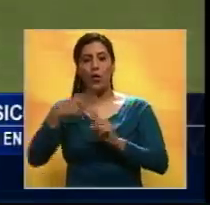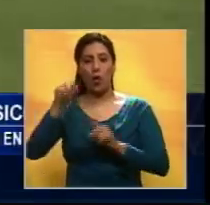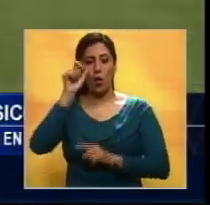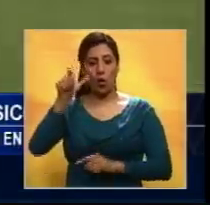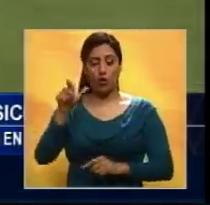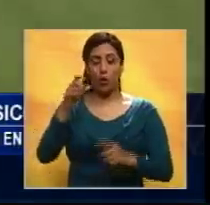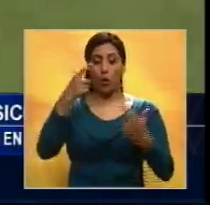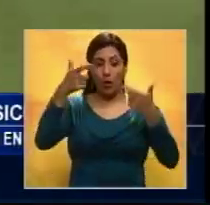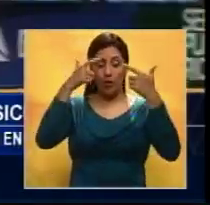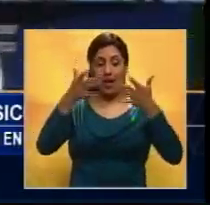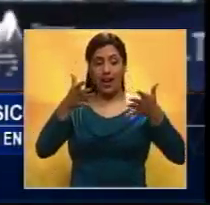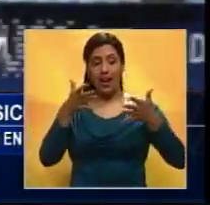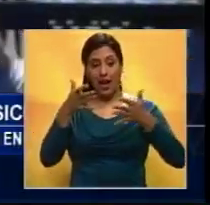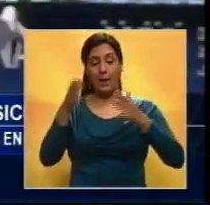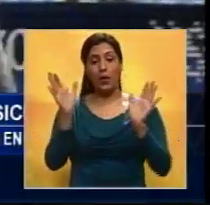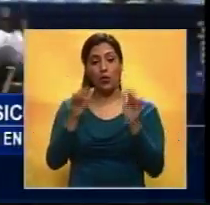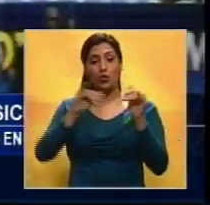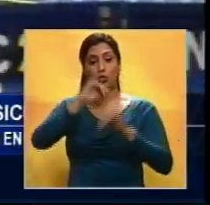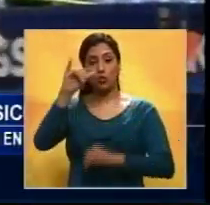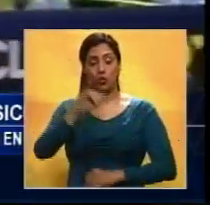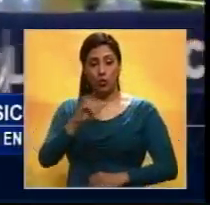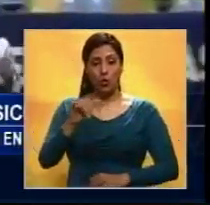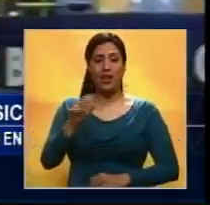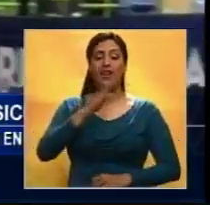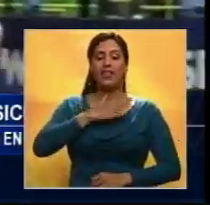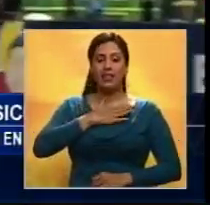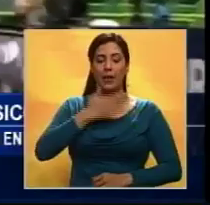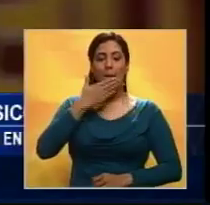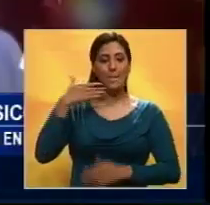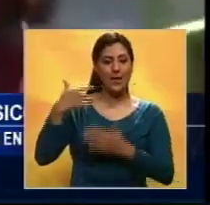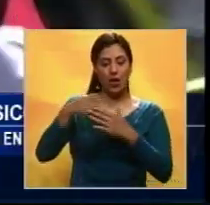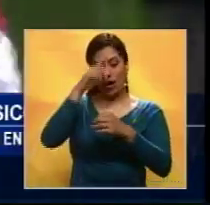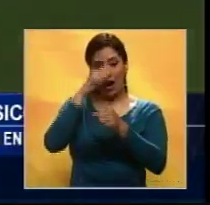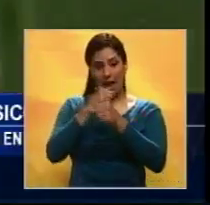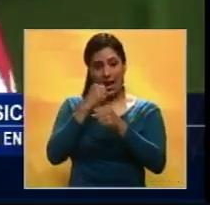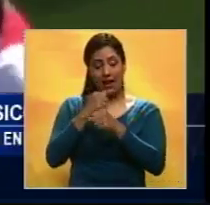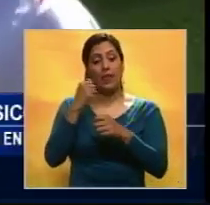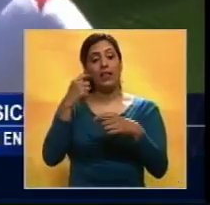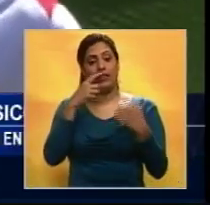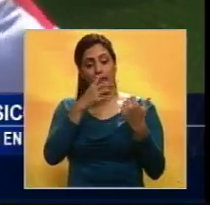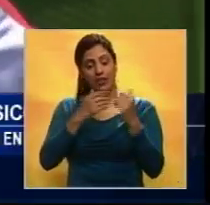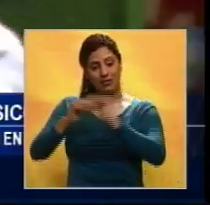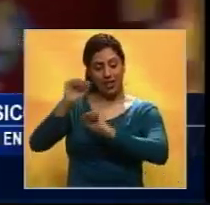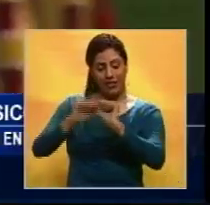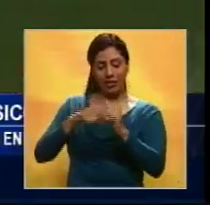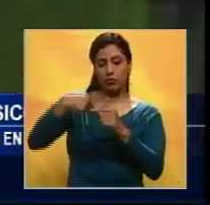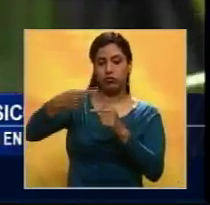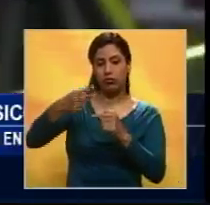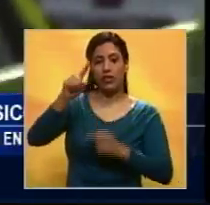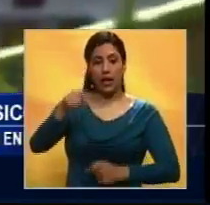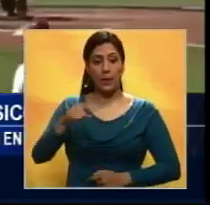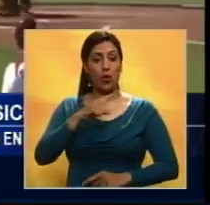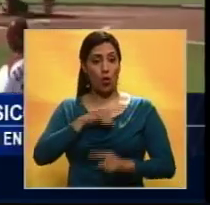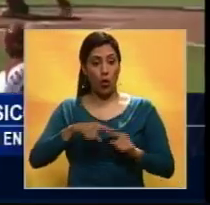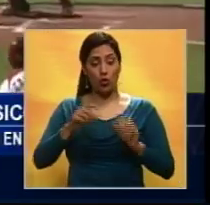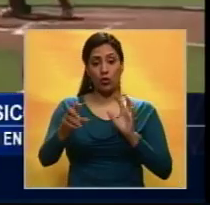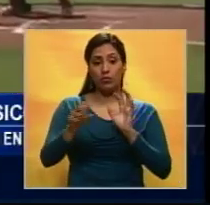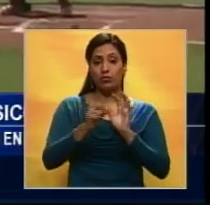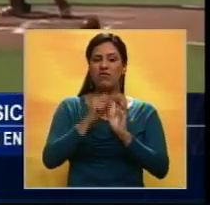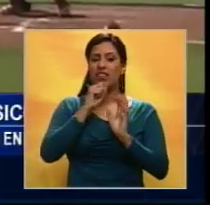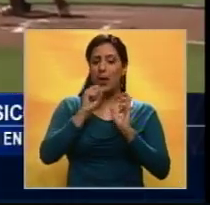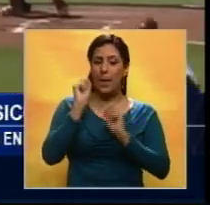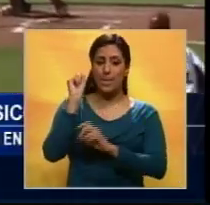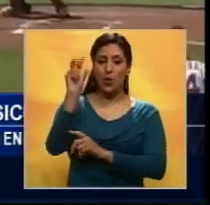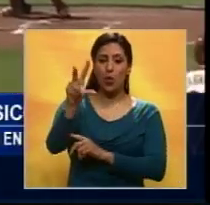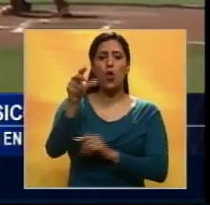el recién coronado campeón con Águilas del Zulia, Freddy Galvis, quien viene del mejor año de su carrera, tanto defensiva como ofensivamente. Por su parte, el picheo se muestra